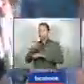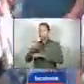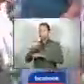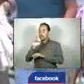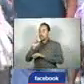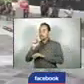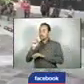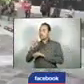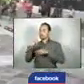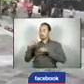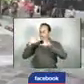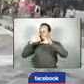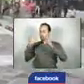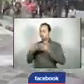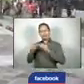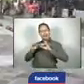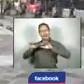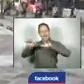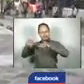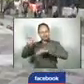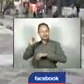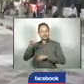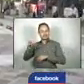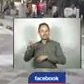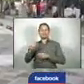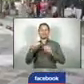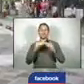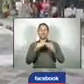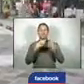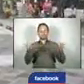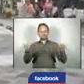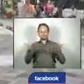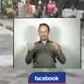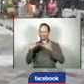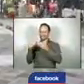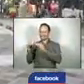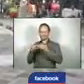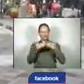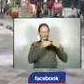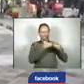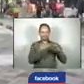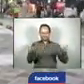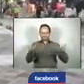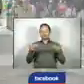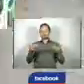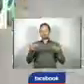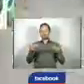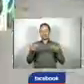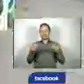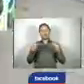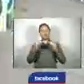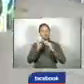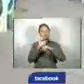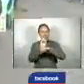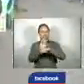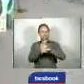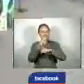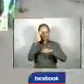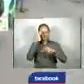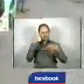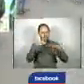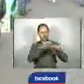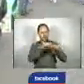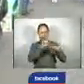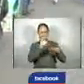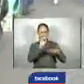la dominante a nivel mundial. Y es que también resaltaron algunas diferencias entre ambas, sin embargo, también aclaran que el nivel de letalidad